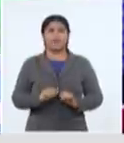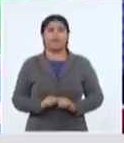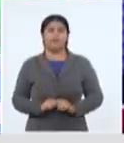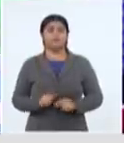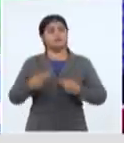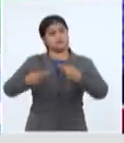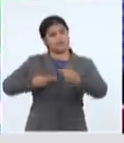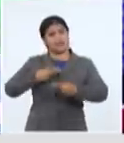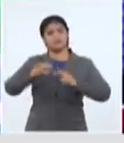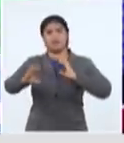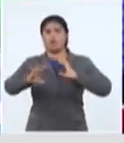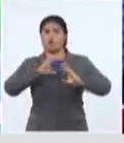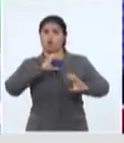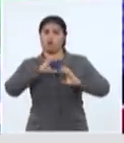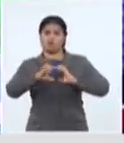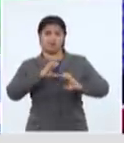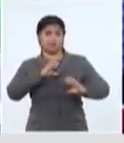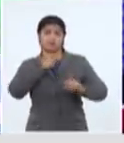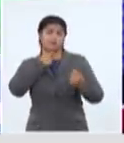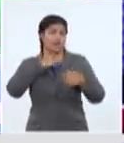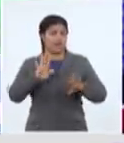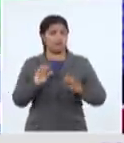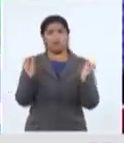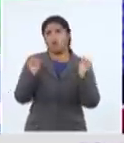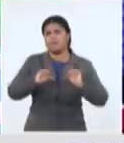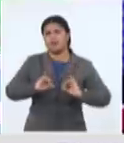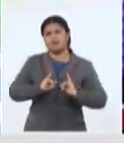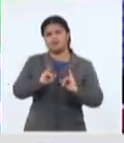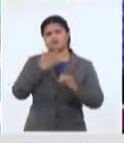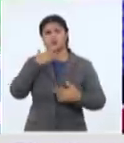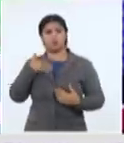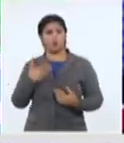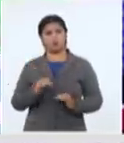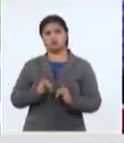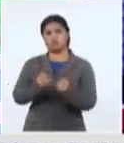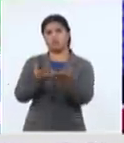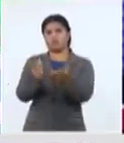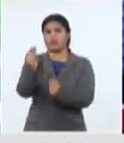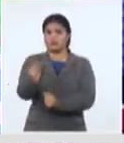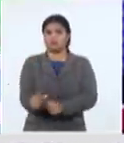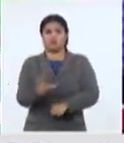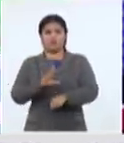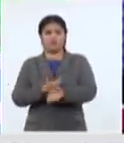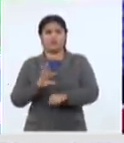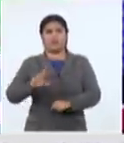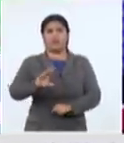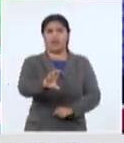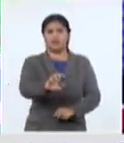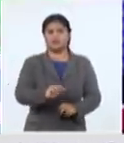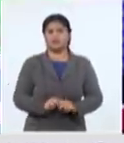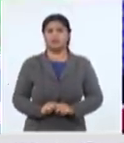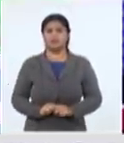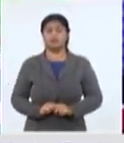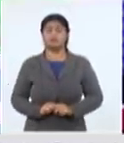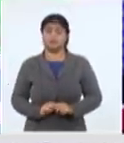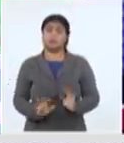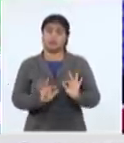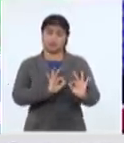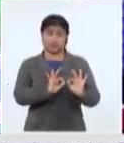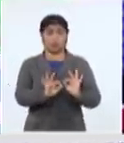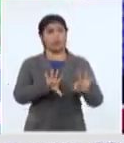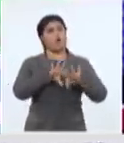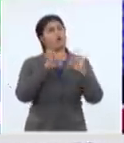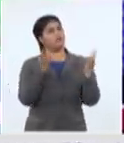comunicación de las malas noticias, o sea, qué decir, cómo decir, dónde decir, a quién decir, en función de las fortalezas de las